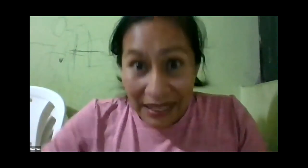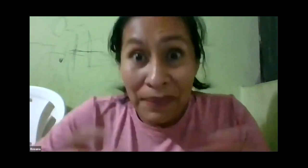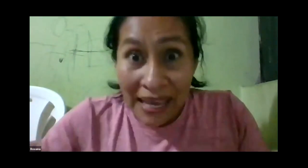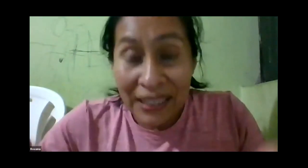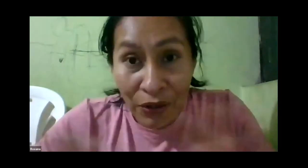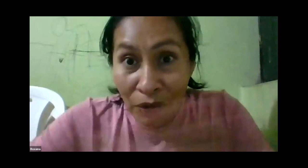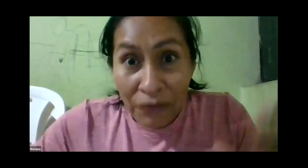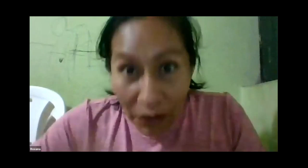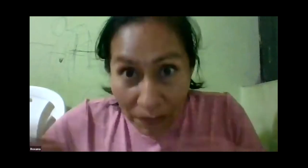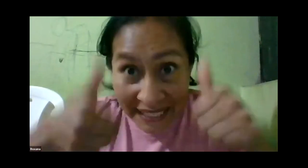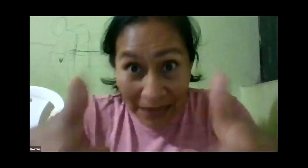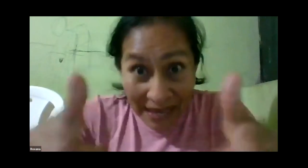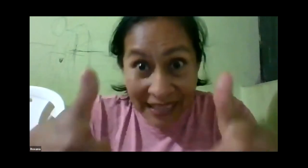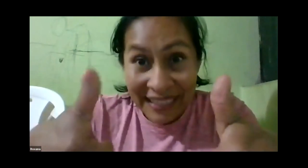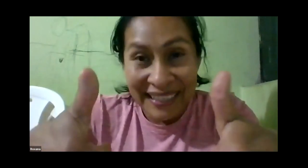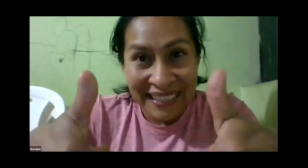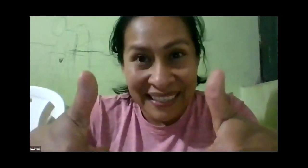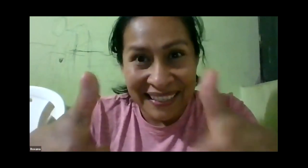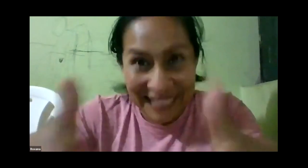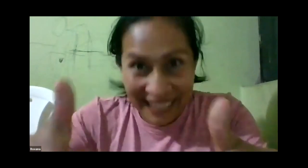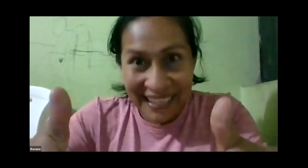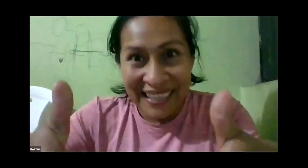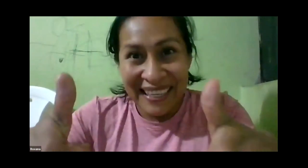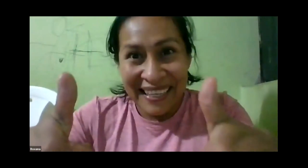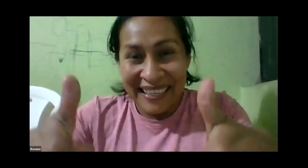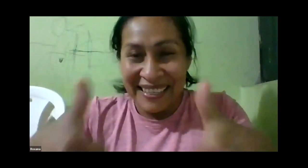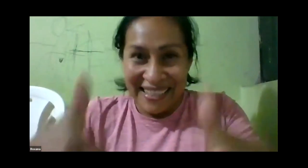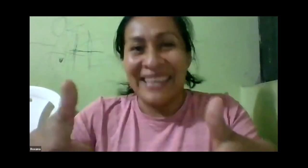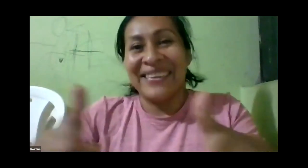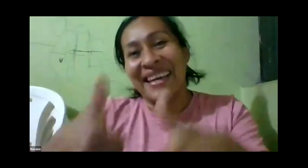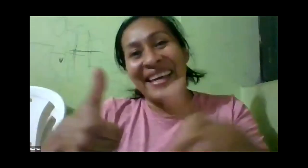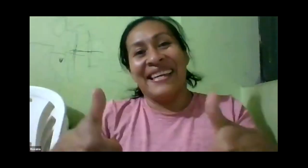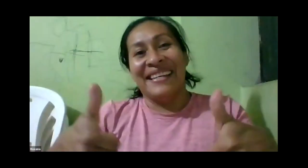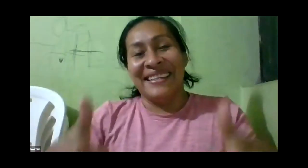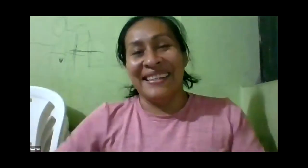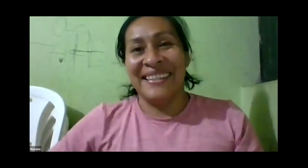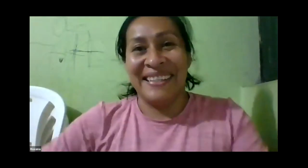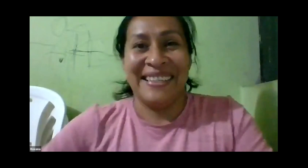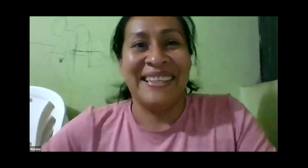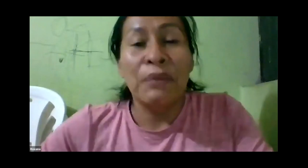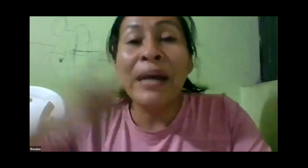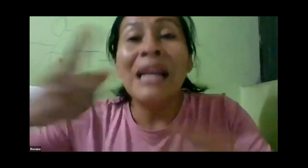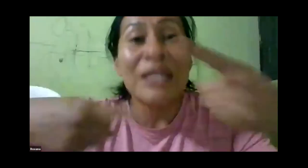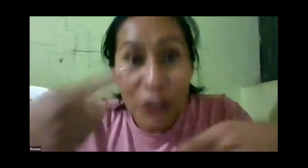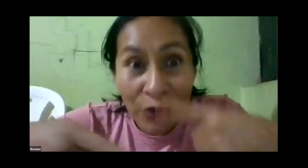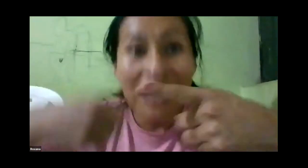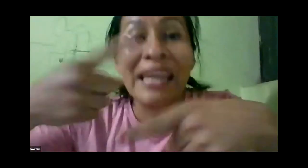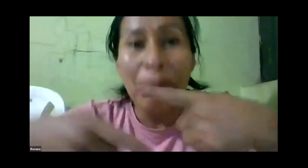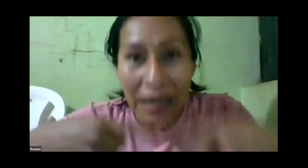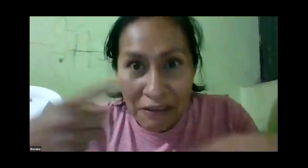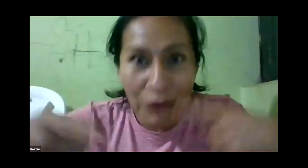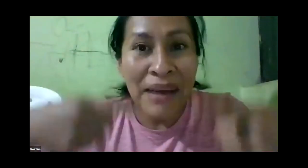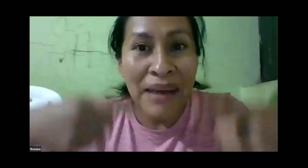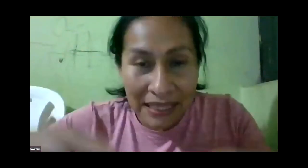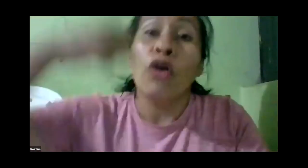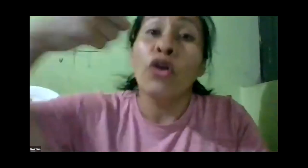y está bien todo conforme está bien sigue ok vuelves otros días